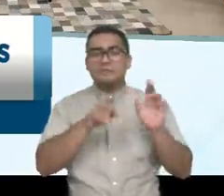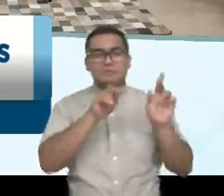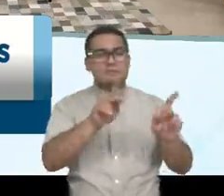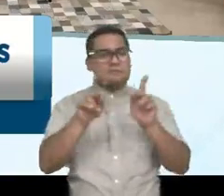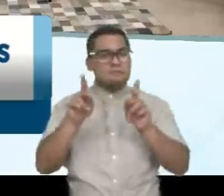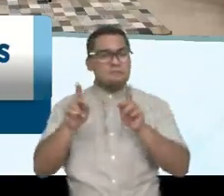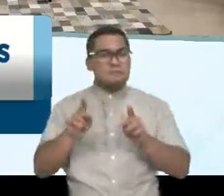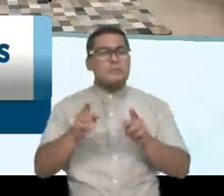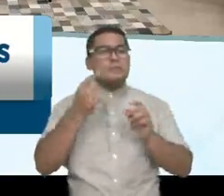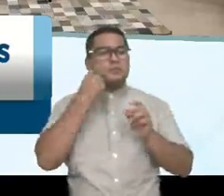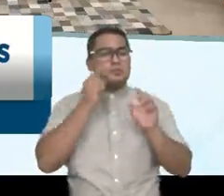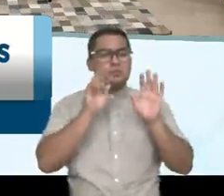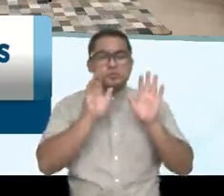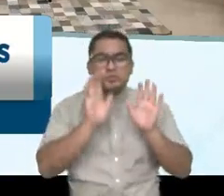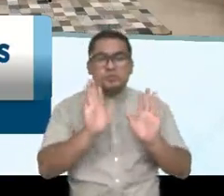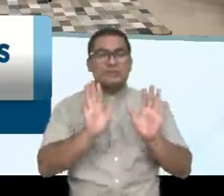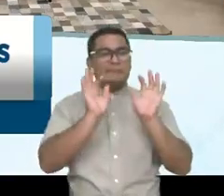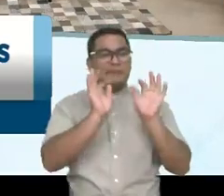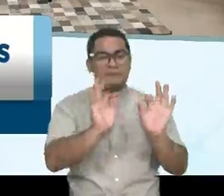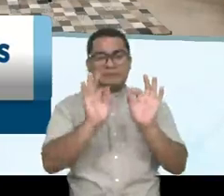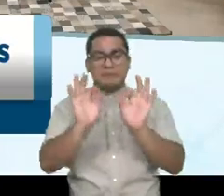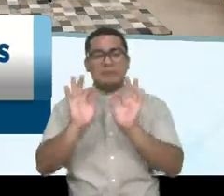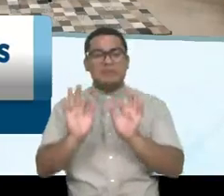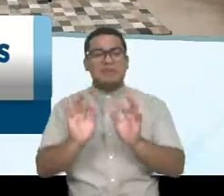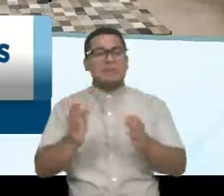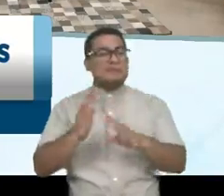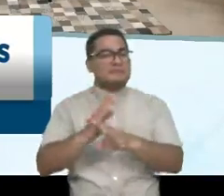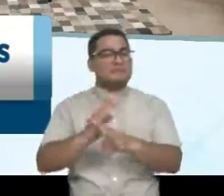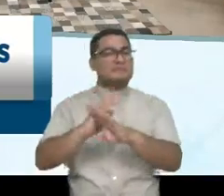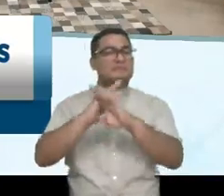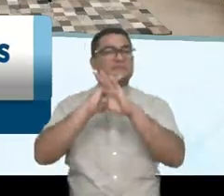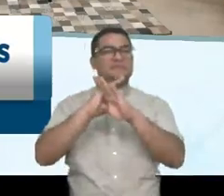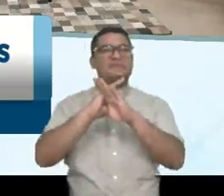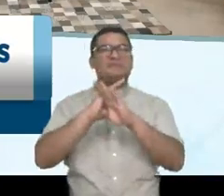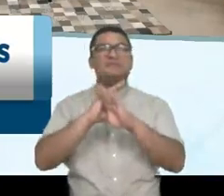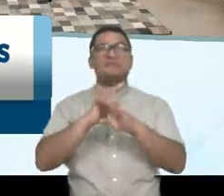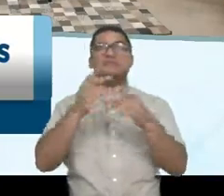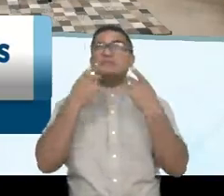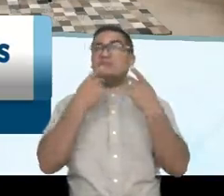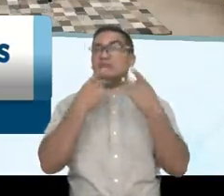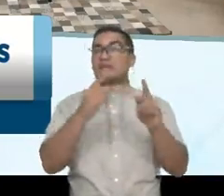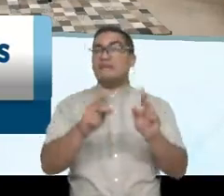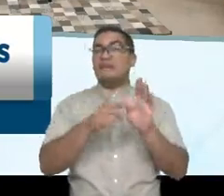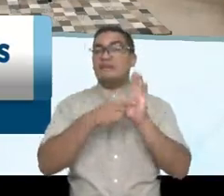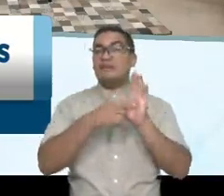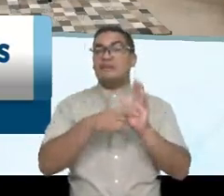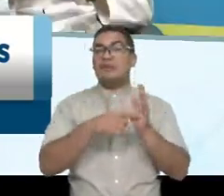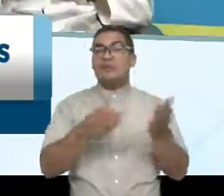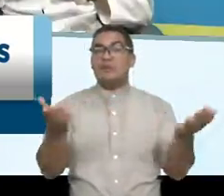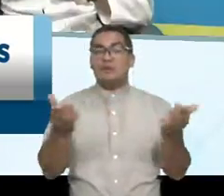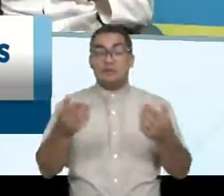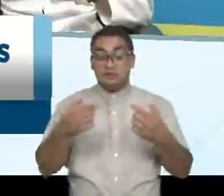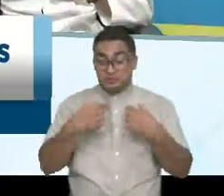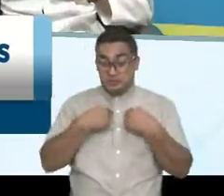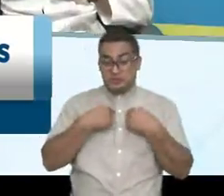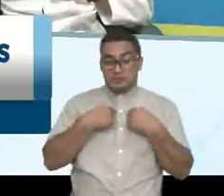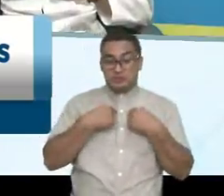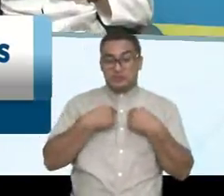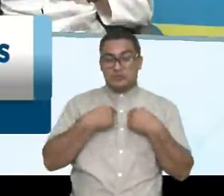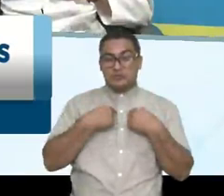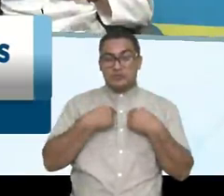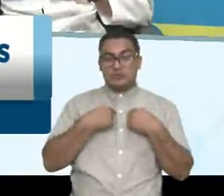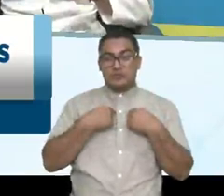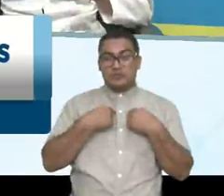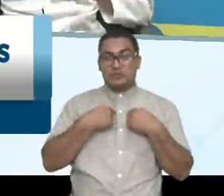estemos alarmados, claro, que estemos poniendo esas medidas de prevención, pero ¿hasta qué punto? ¿Cómo sé yo que ya me estoy saliendo